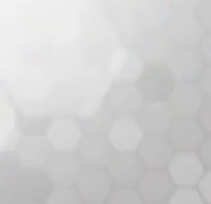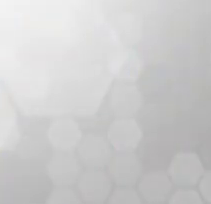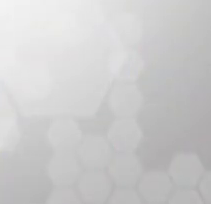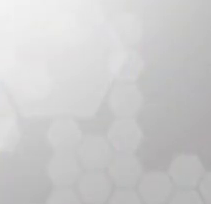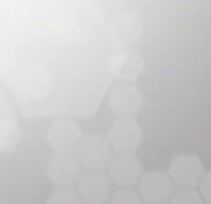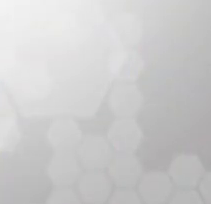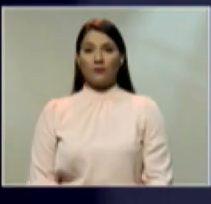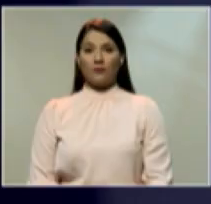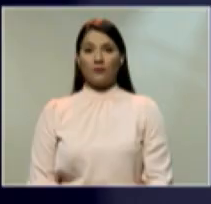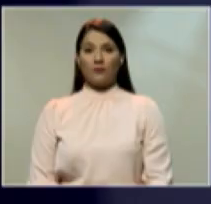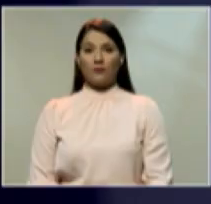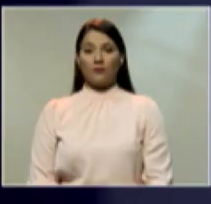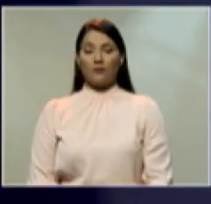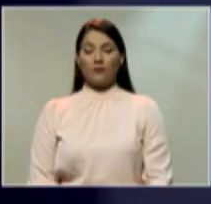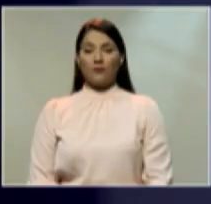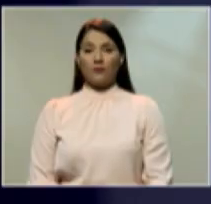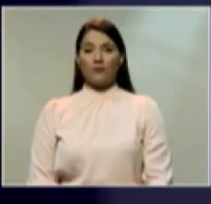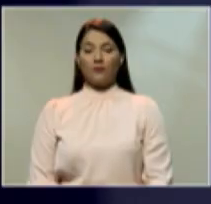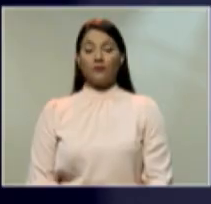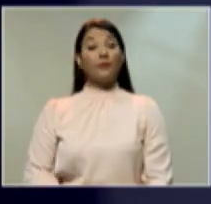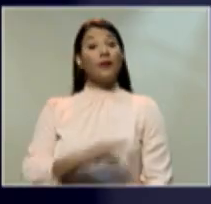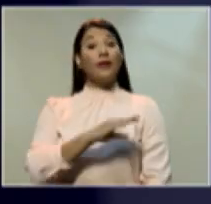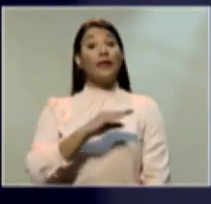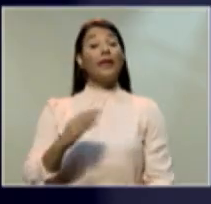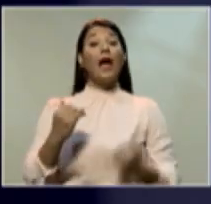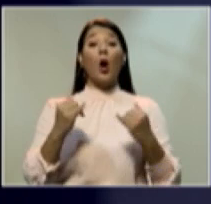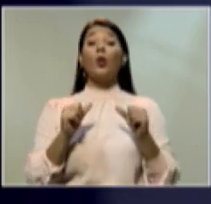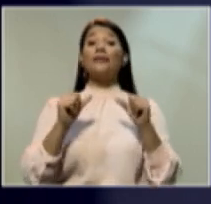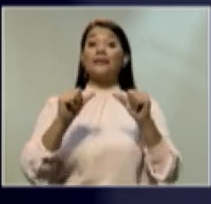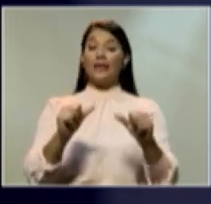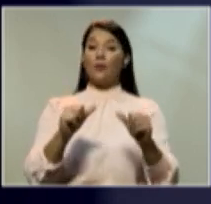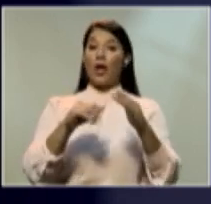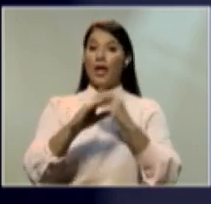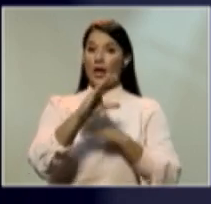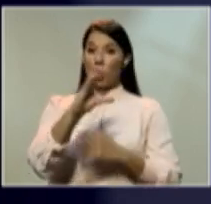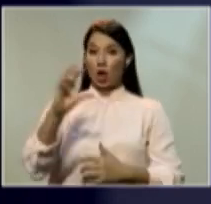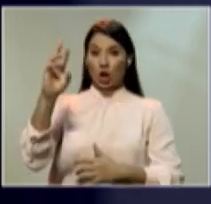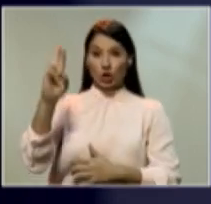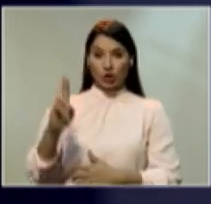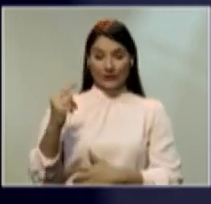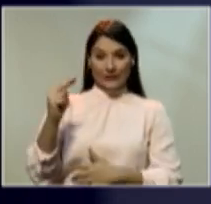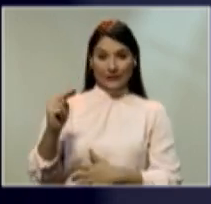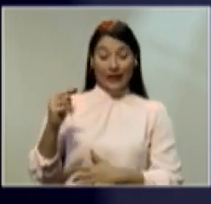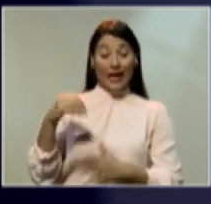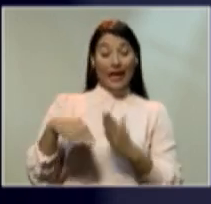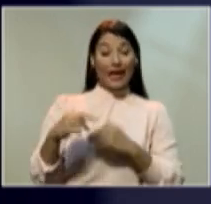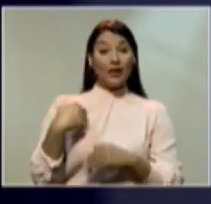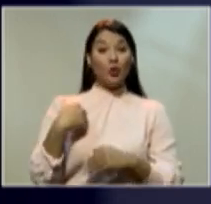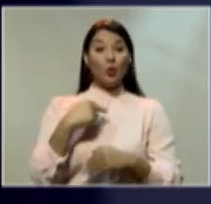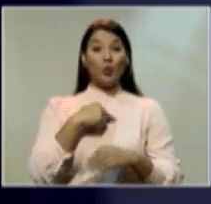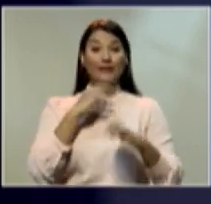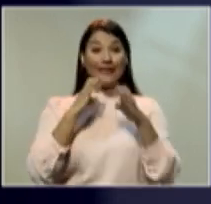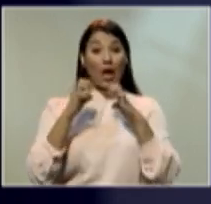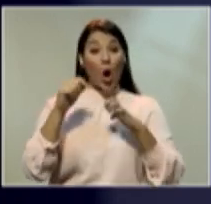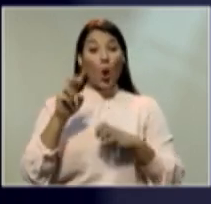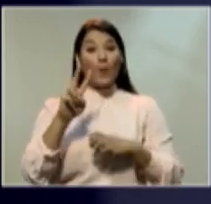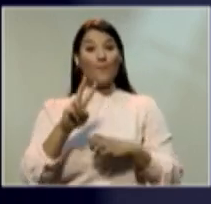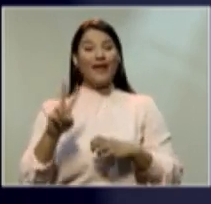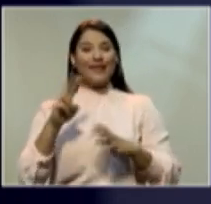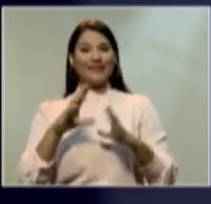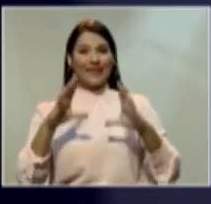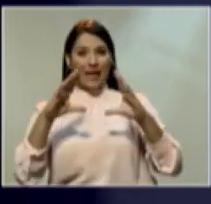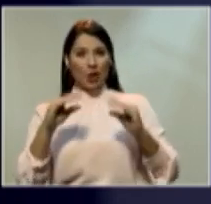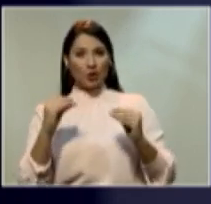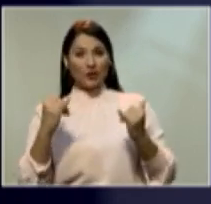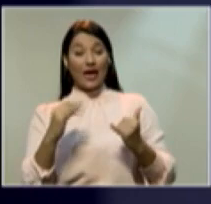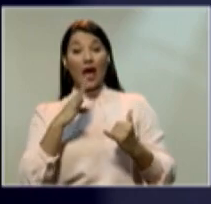Costa Rica. Y seguimos en Costa Rica Noticias, en nuestra entrevista de viernes por la noche, conversando